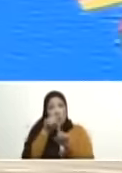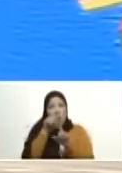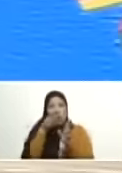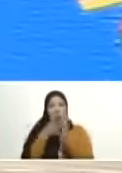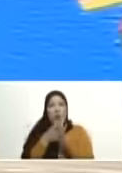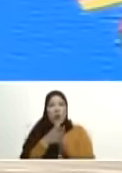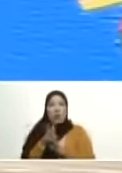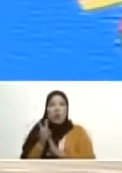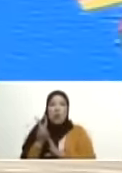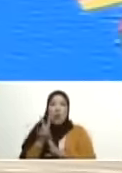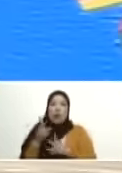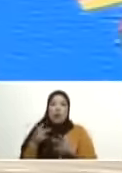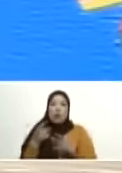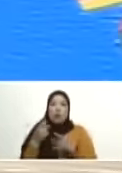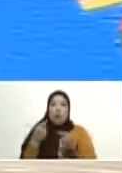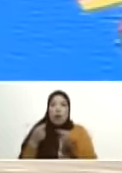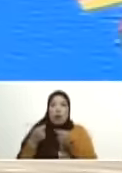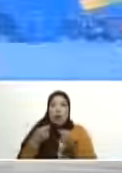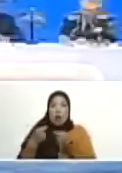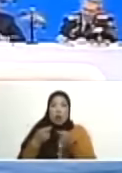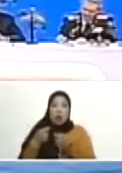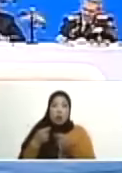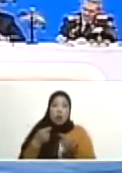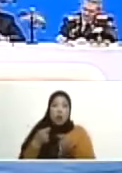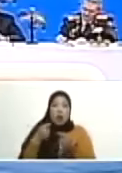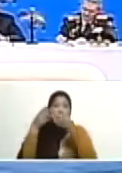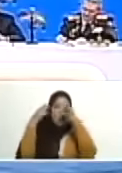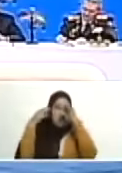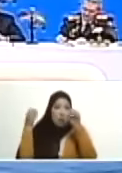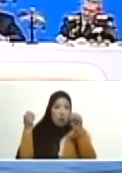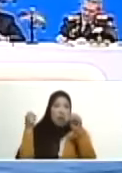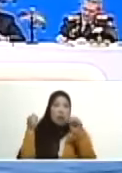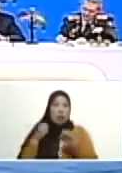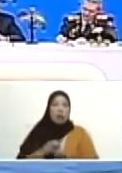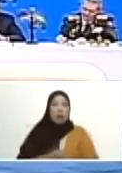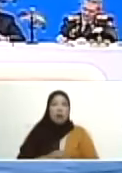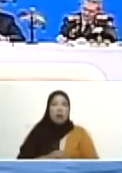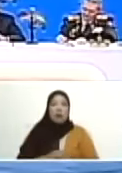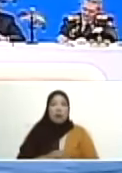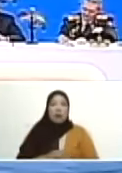de la negociación diplomática.